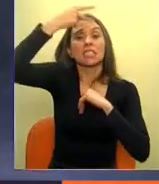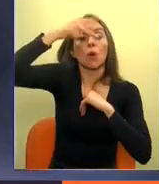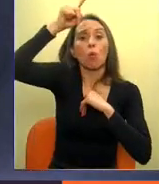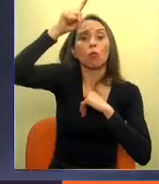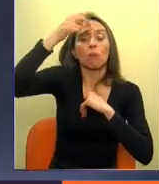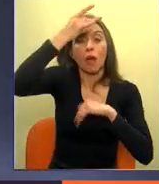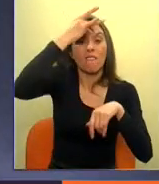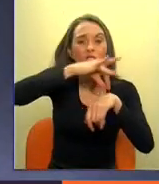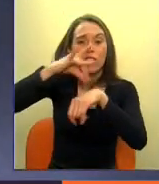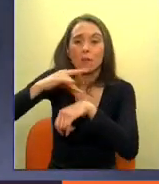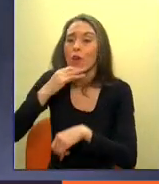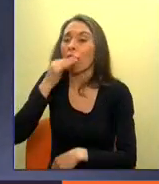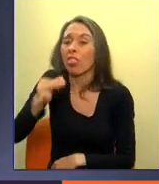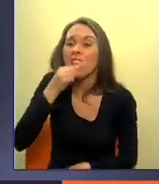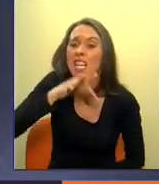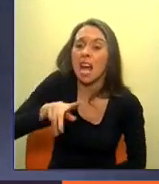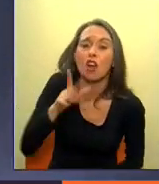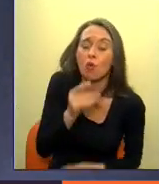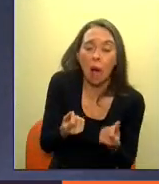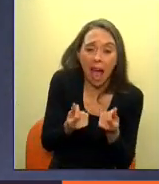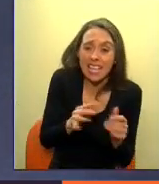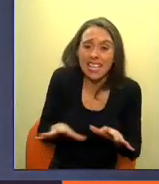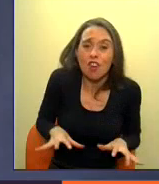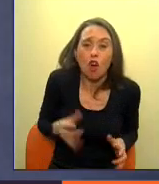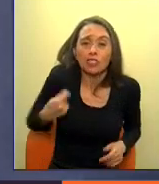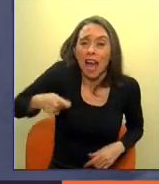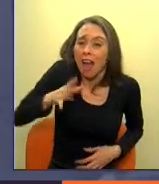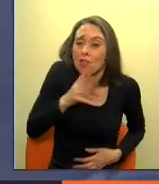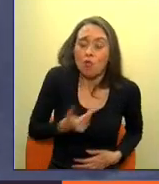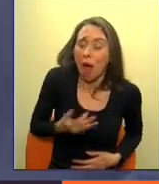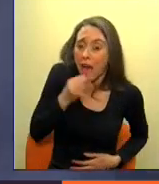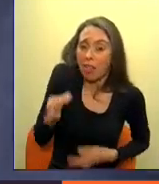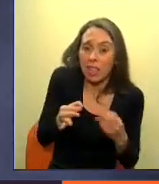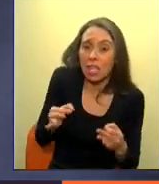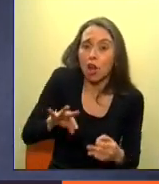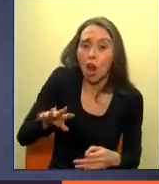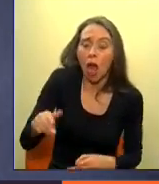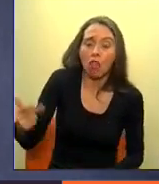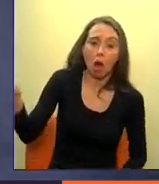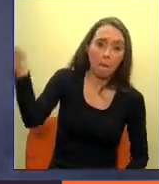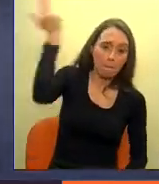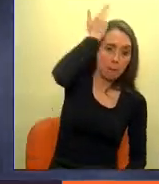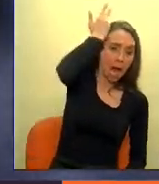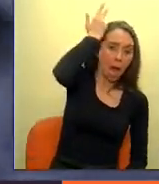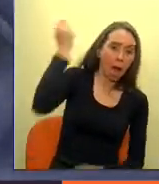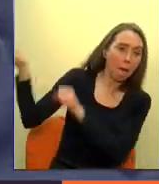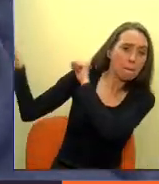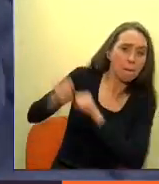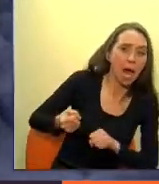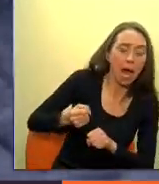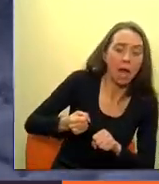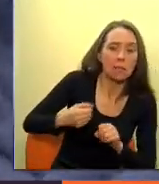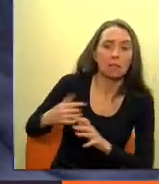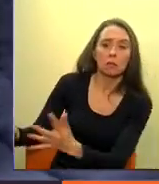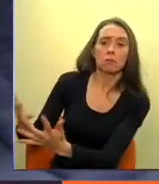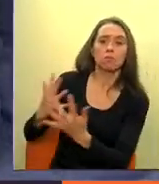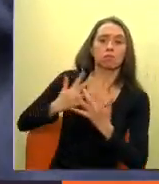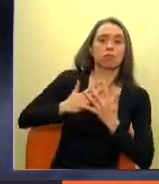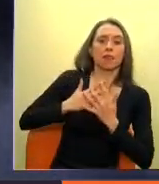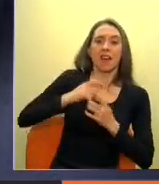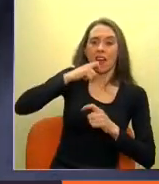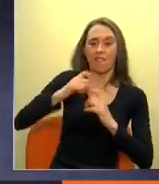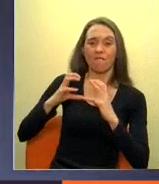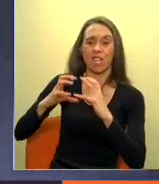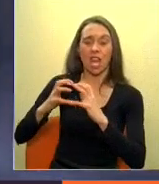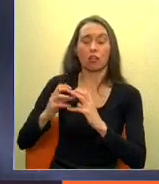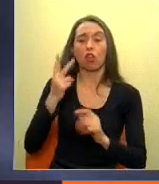y que no tenía nada de valor en ese allí fue cuando me pegan me tienen al suelo y me pegan con un combo de tierra aquí en la